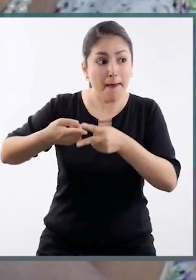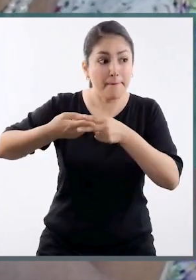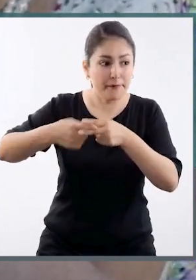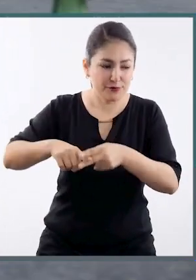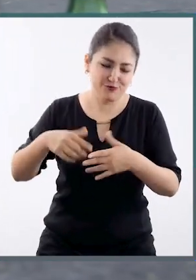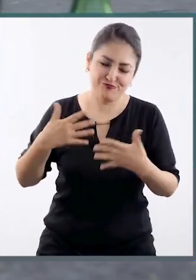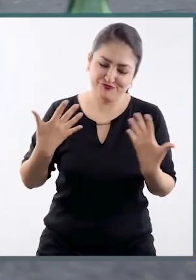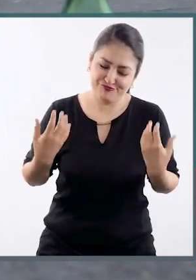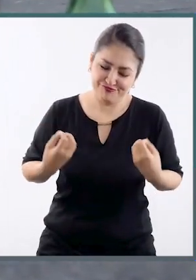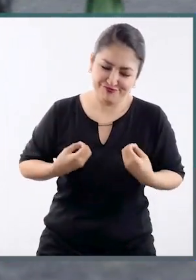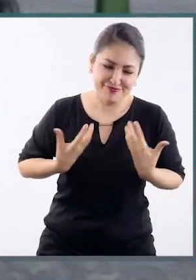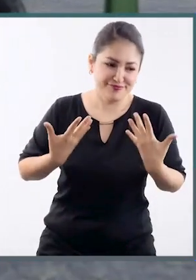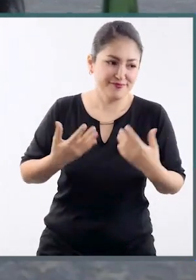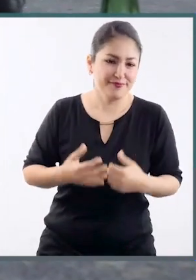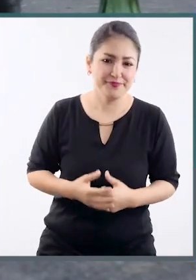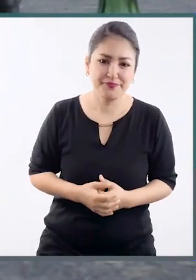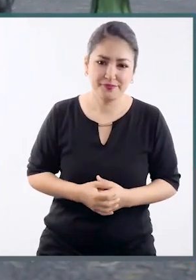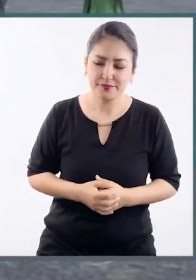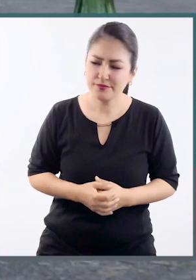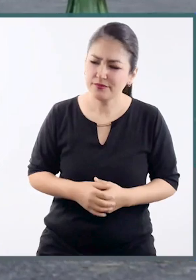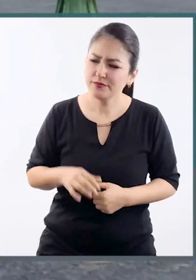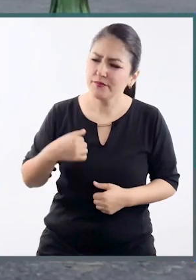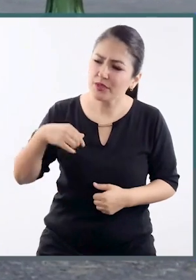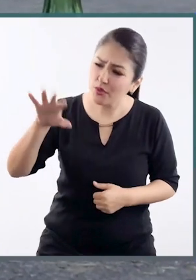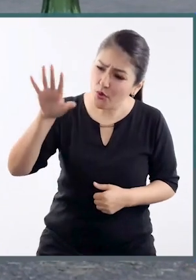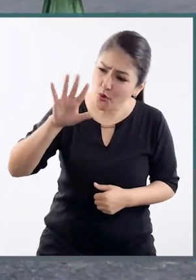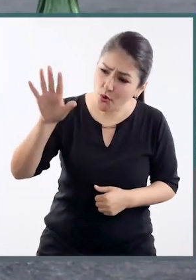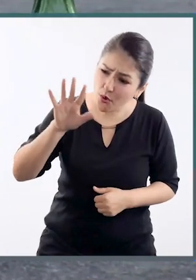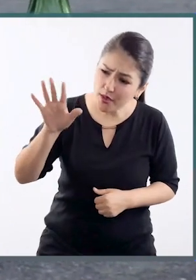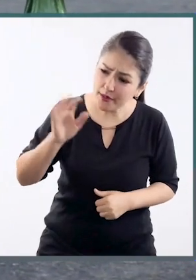la pandilla. Hola.